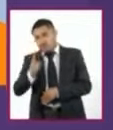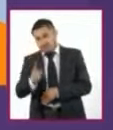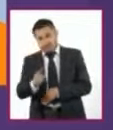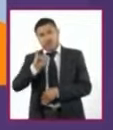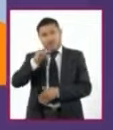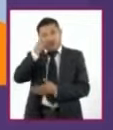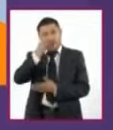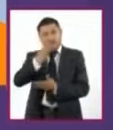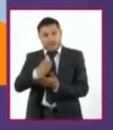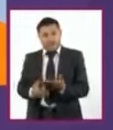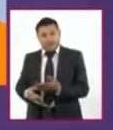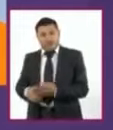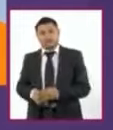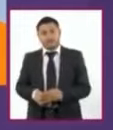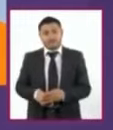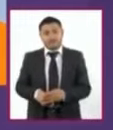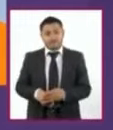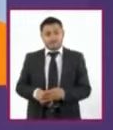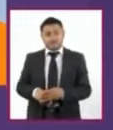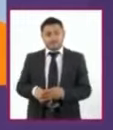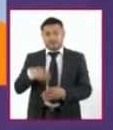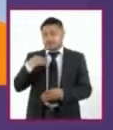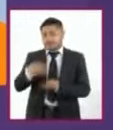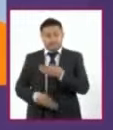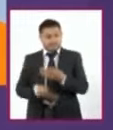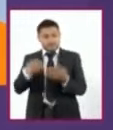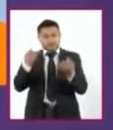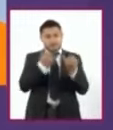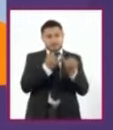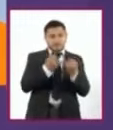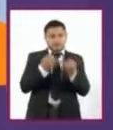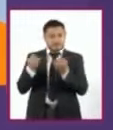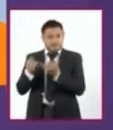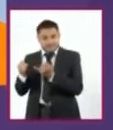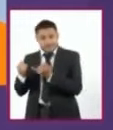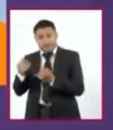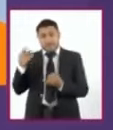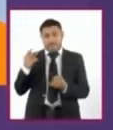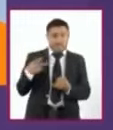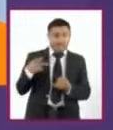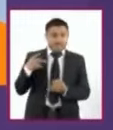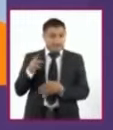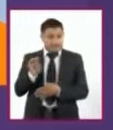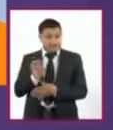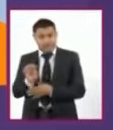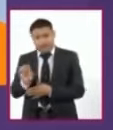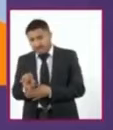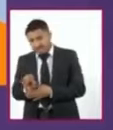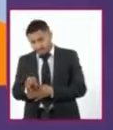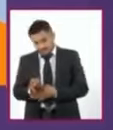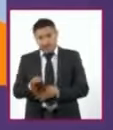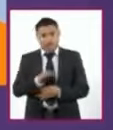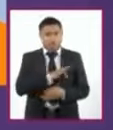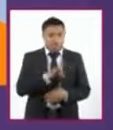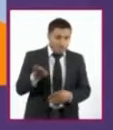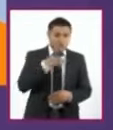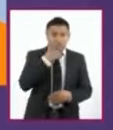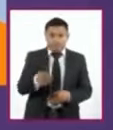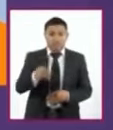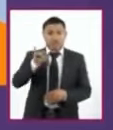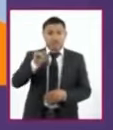mitad y sus esculturas están a la misma distancia de la línea divisoria. Por lo tanto, podríamos decir